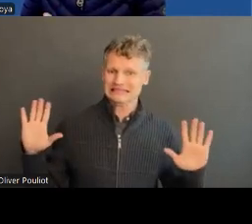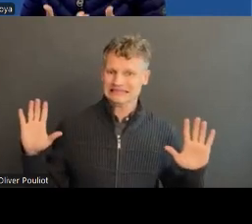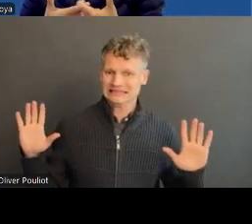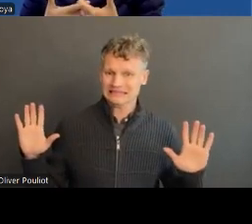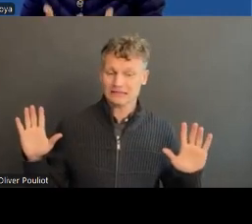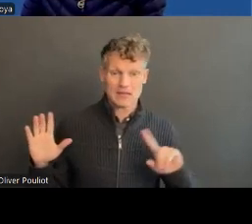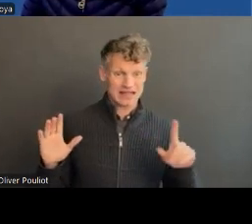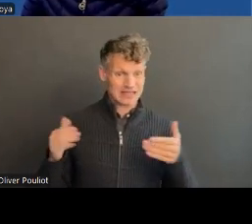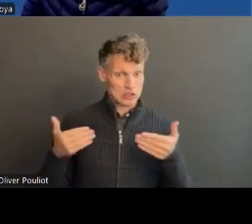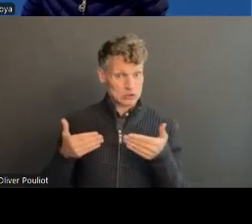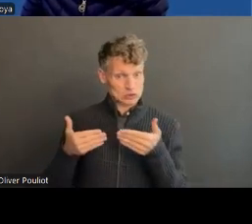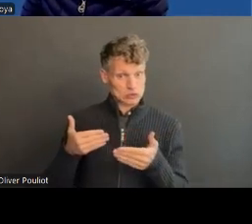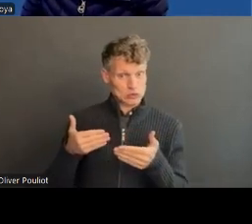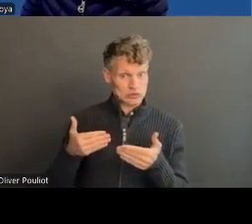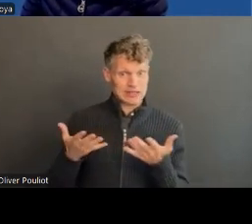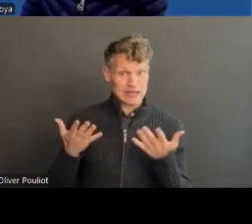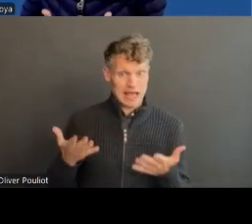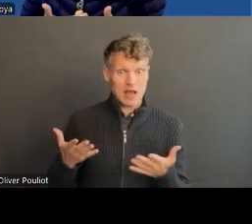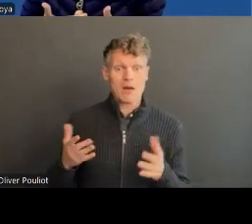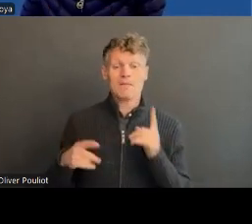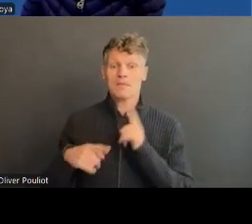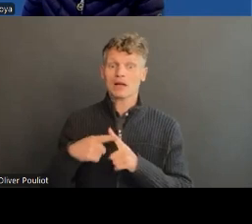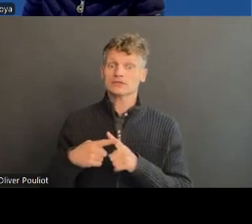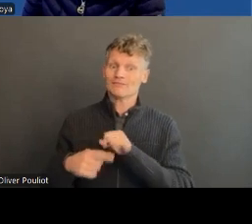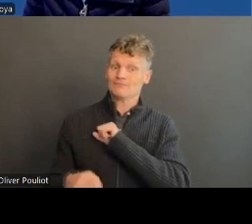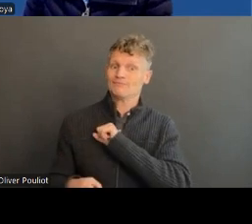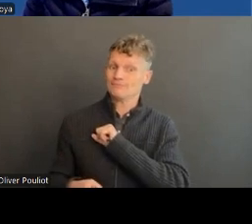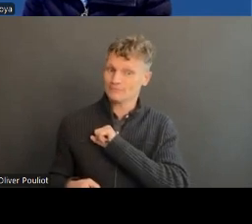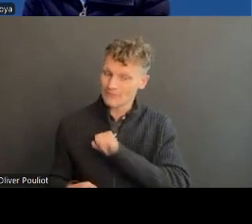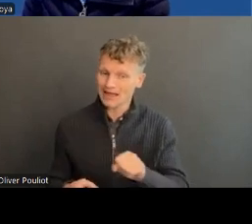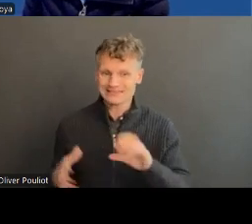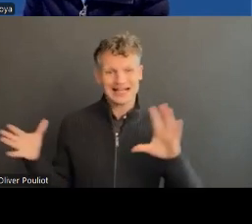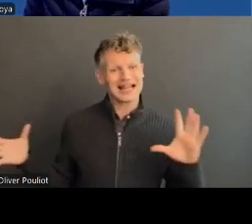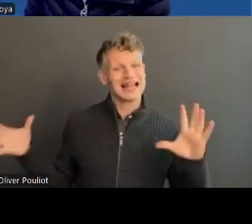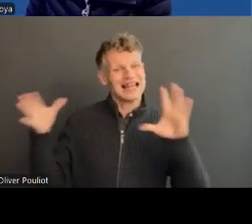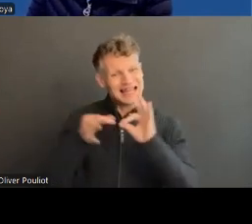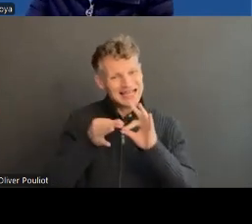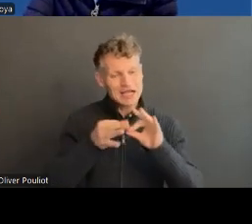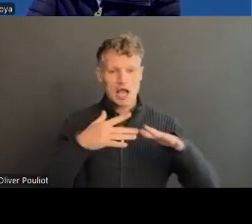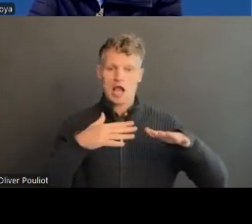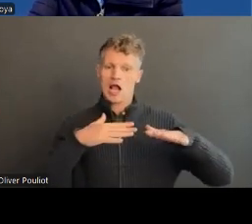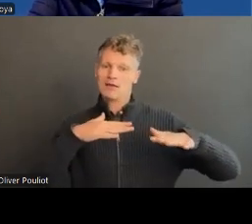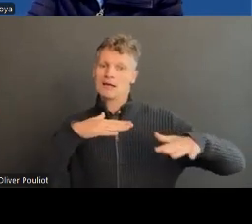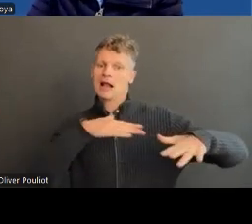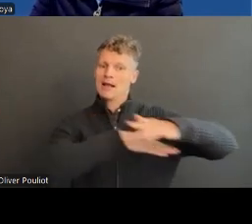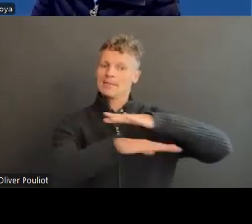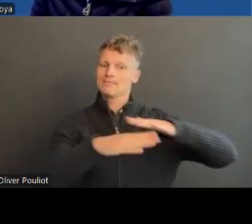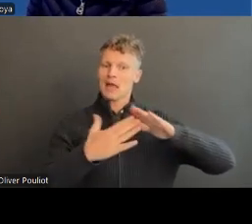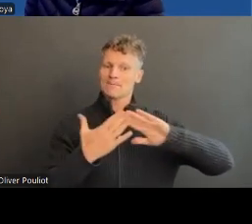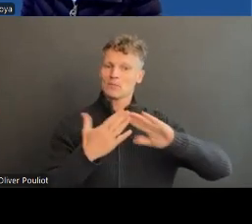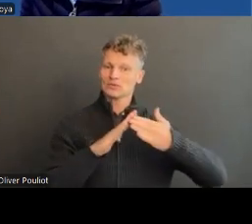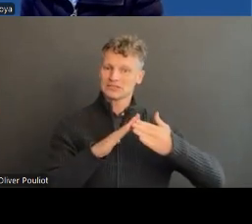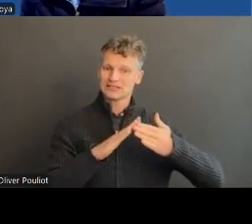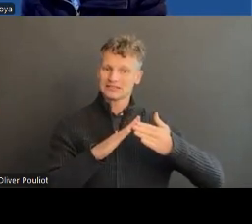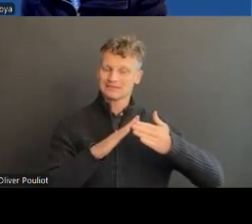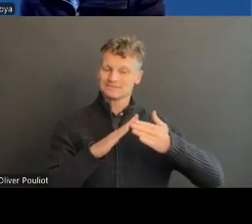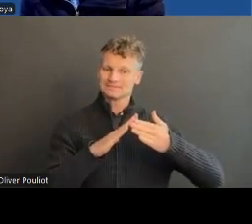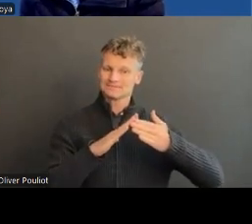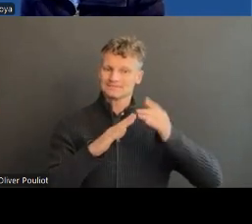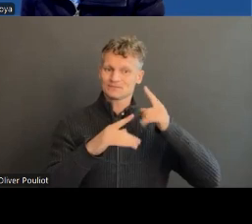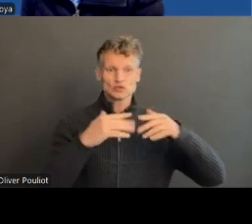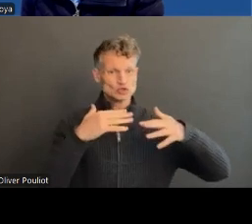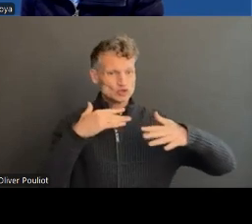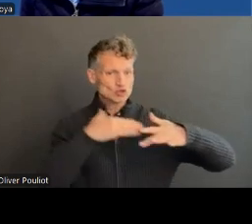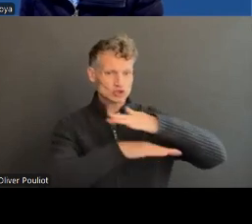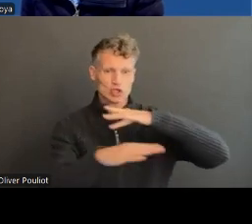combinarlo y hacerlo rápidamente de una forma más acelerada. Si es que vamos a contar con